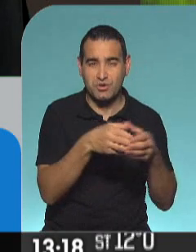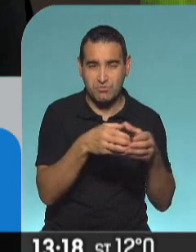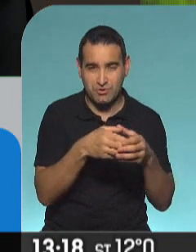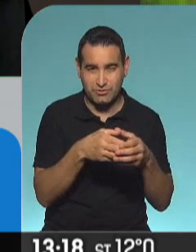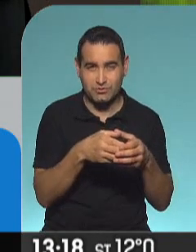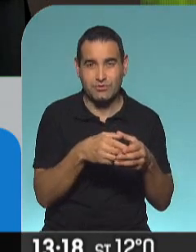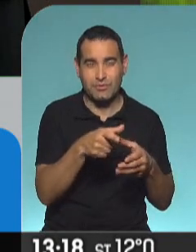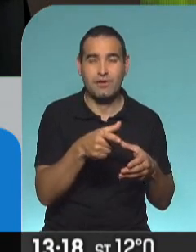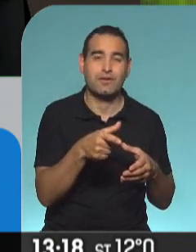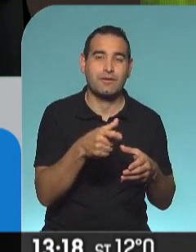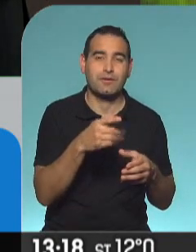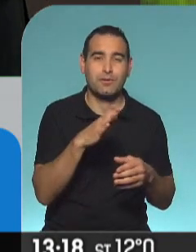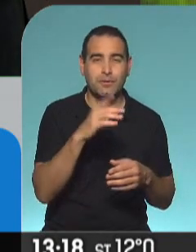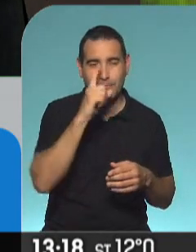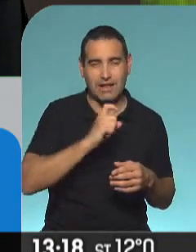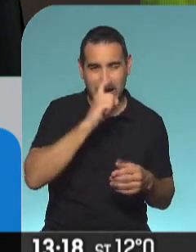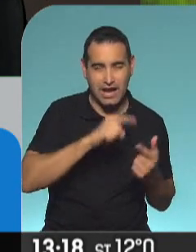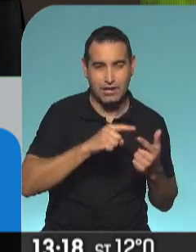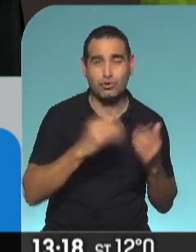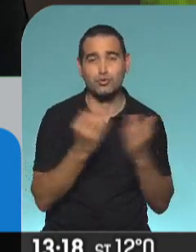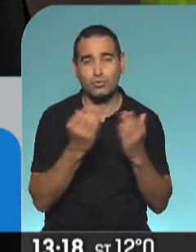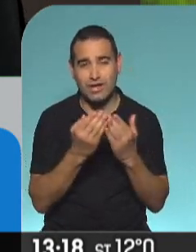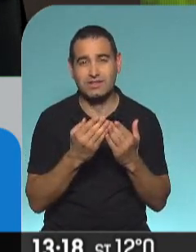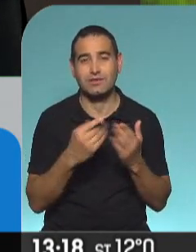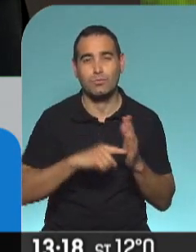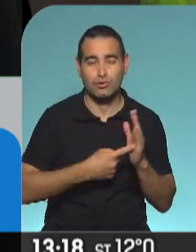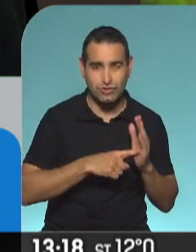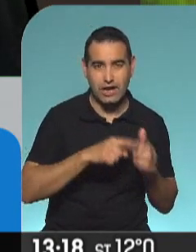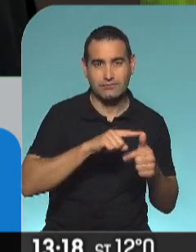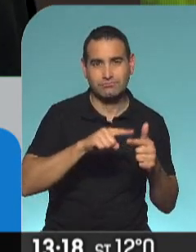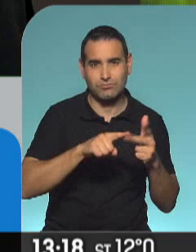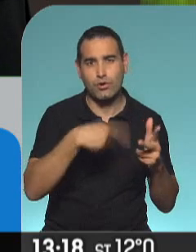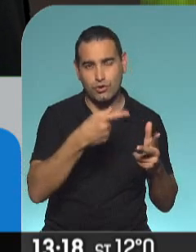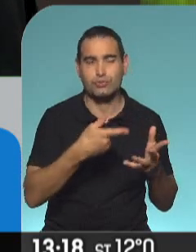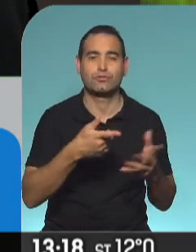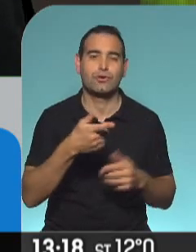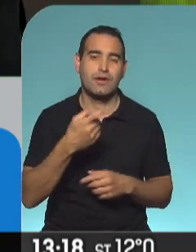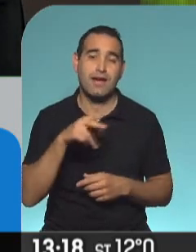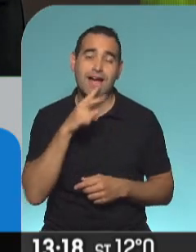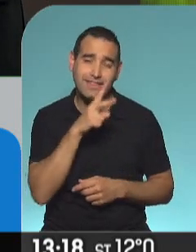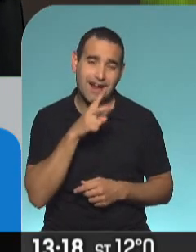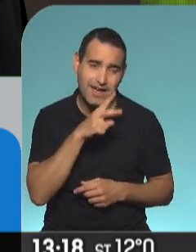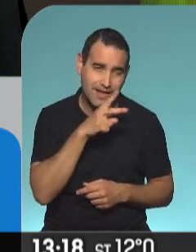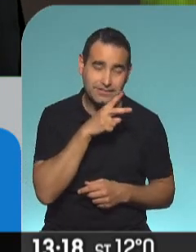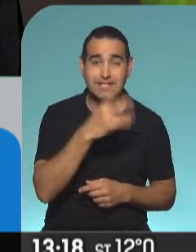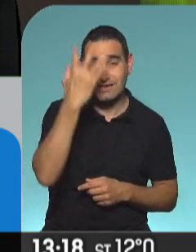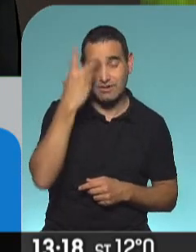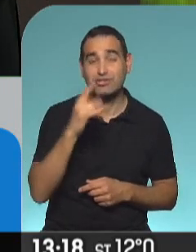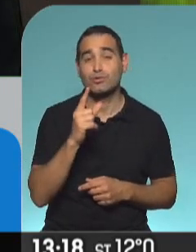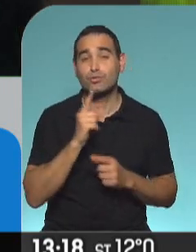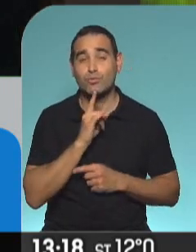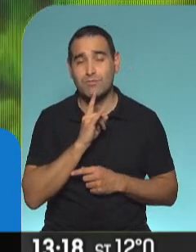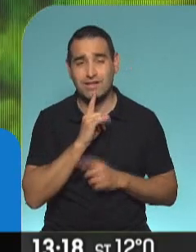vos, Defensores de Belgrano, Estudiantes de Buenos Aires, y ni que hablar de los campañones que hicieron Atlanta y San Martín de Tucumán, que dicho sea de